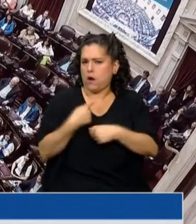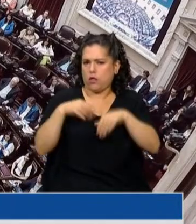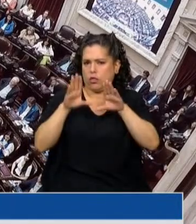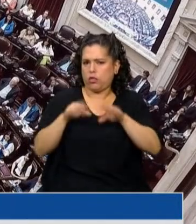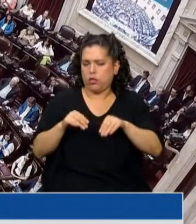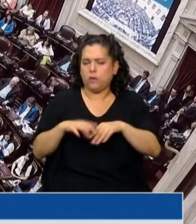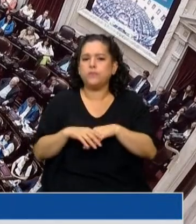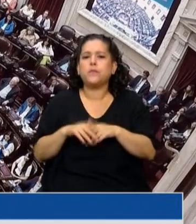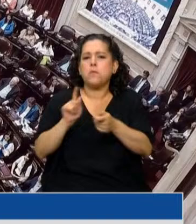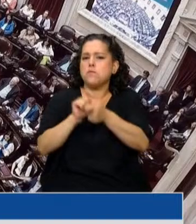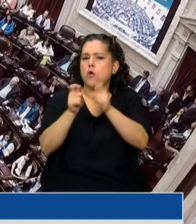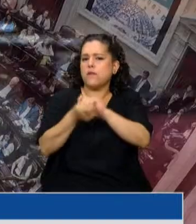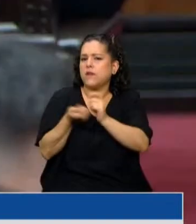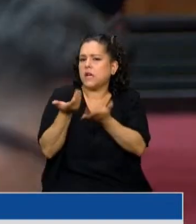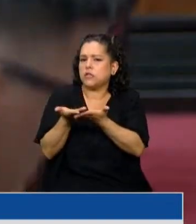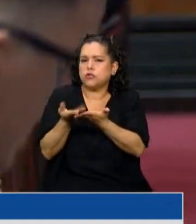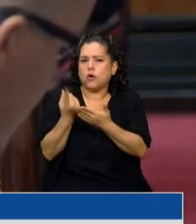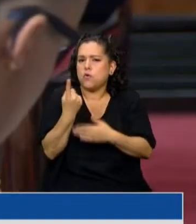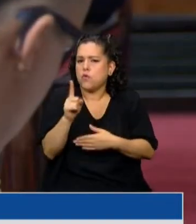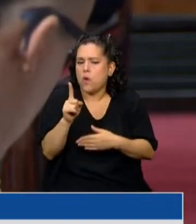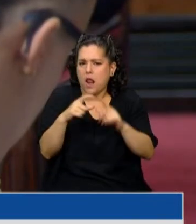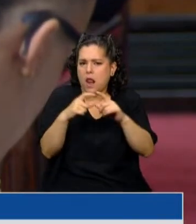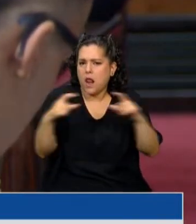la modificación quedaría así: